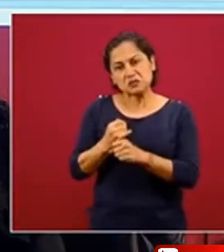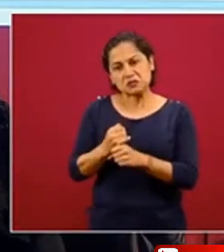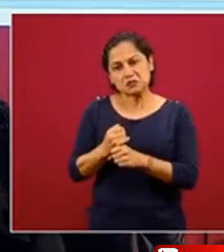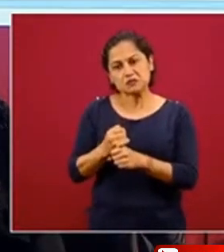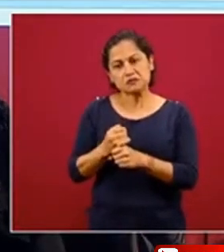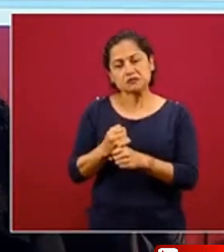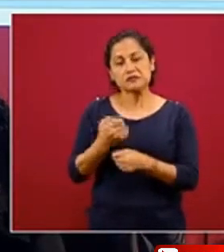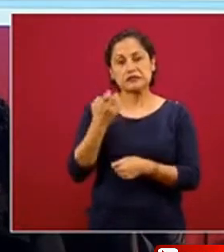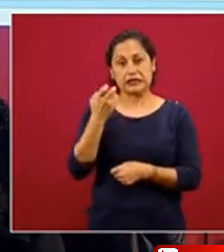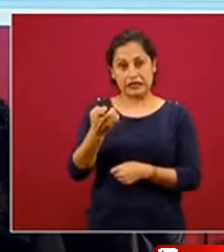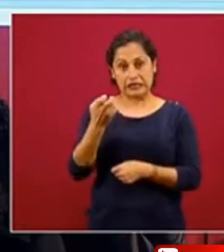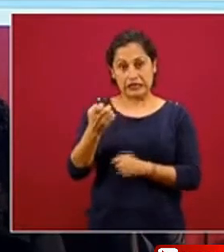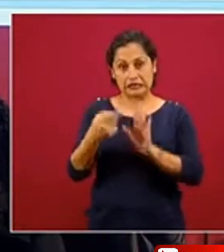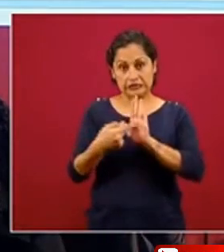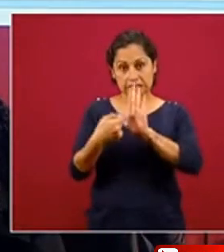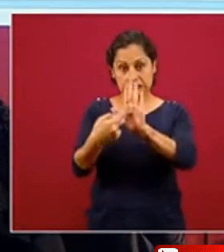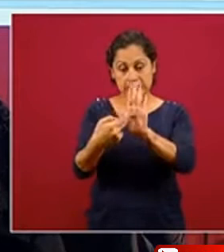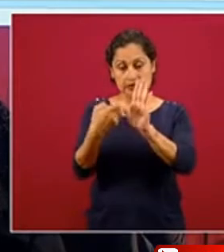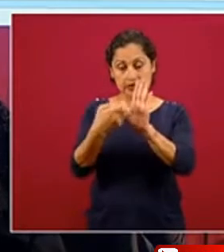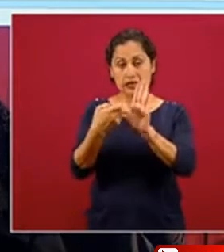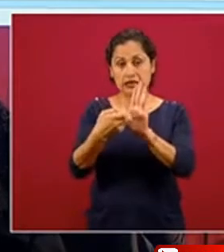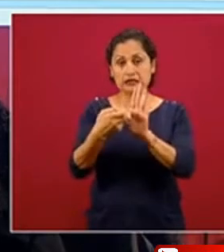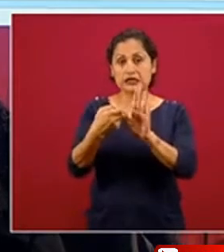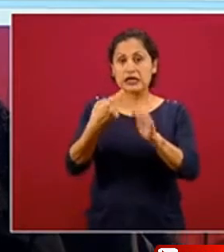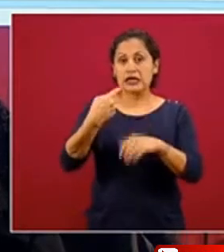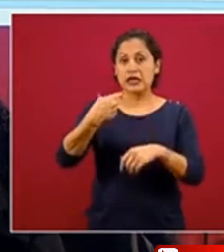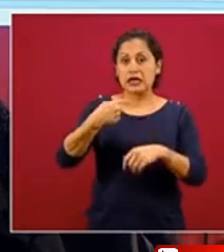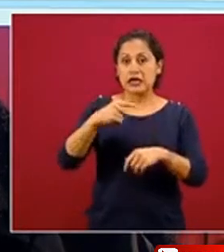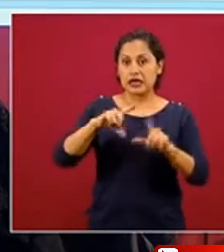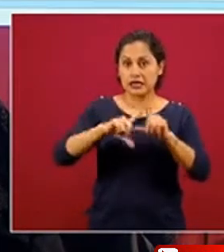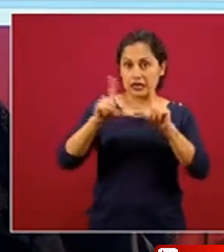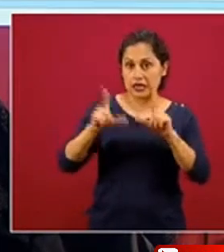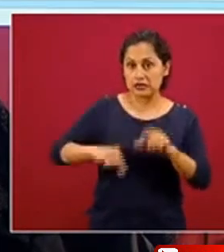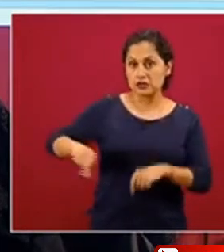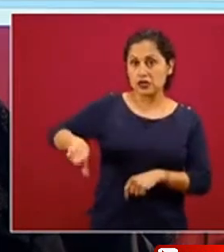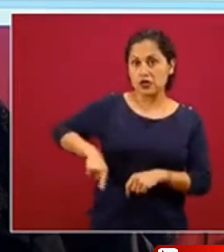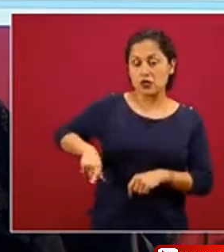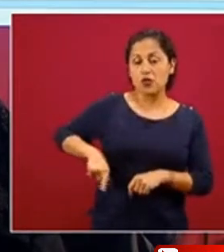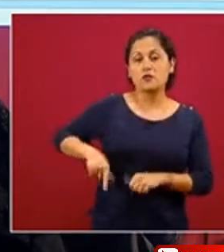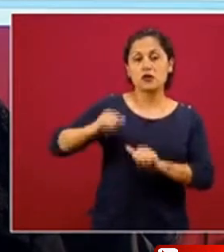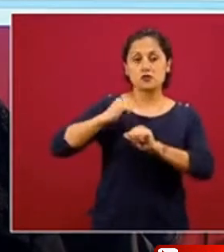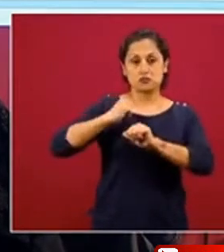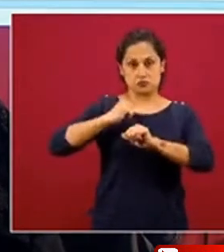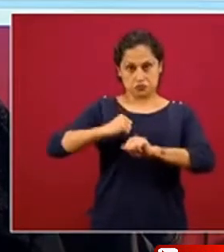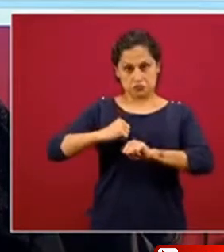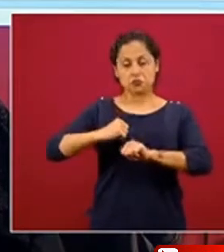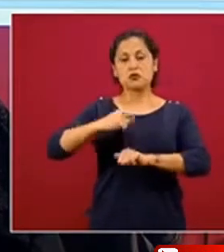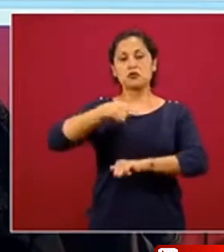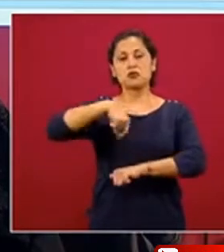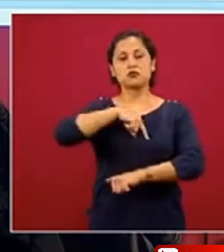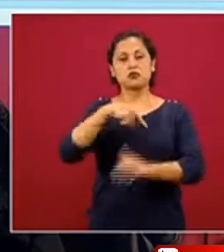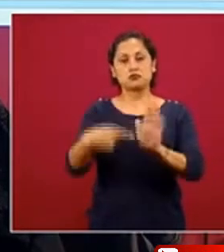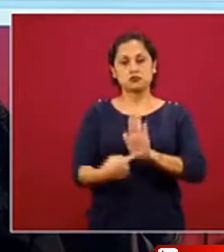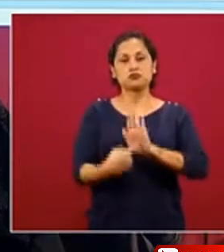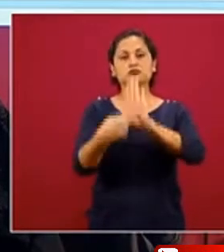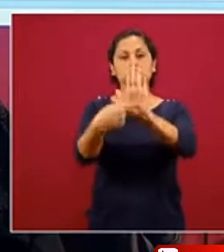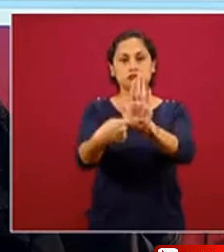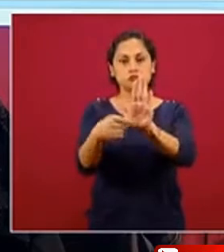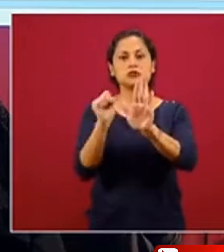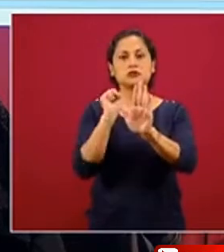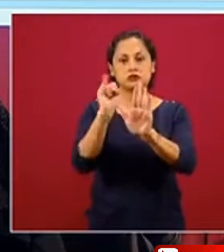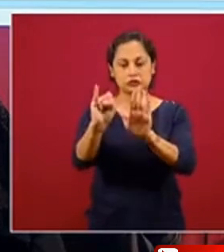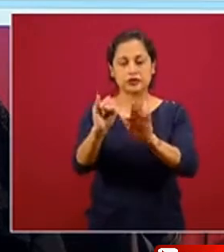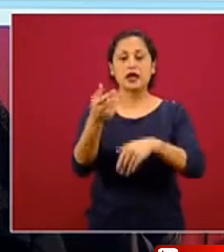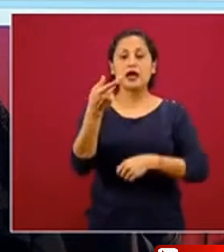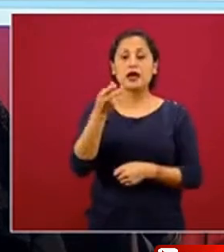a la responsabilidad del Gobierno nacional, presentamos el panorama nacional, pero posiblemente, y esto lo hemos